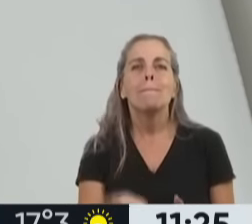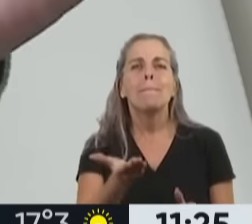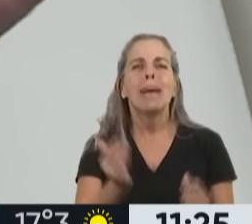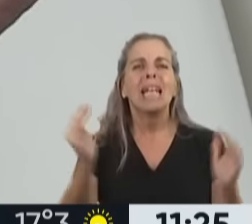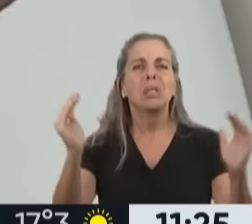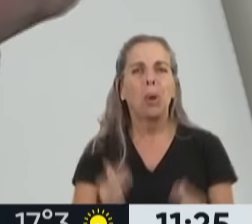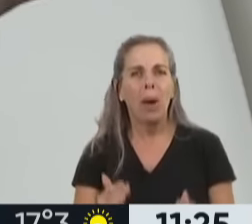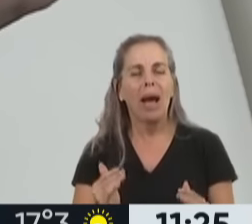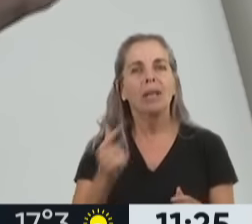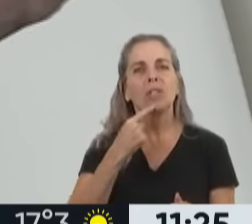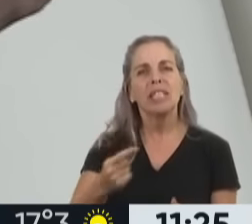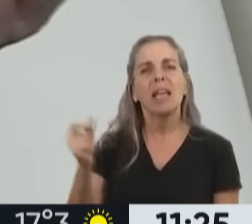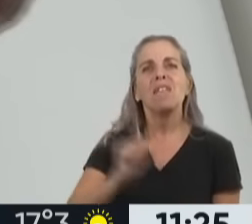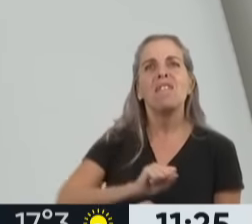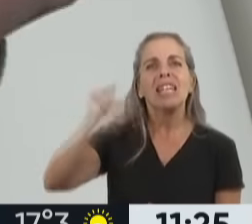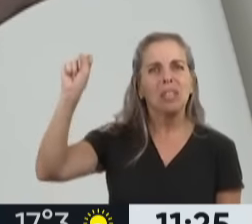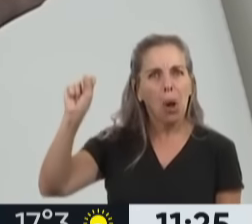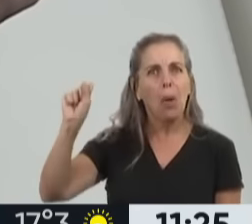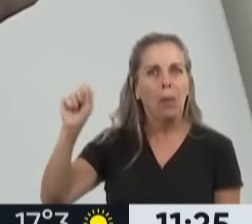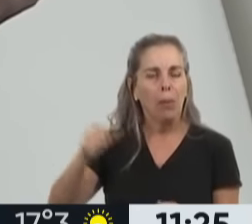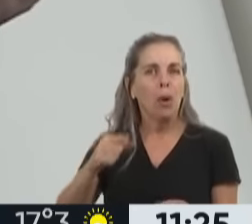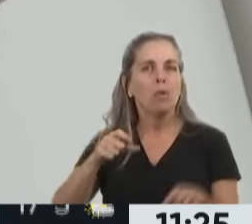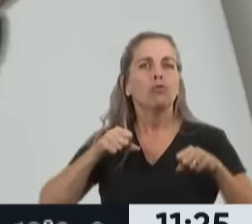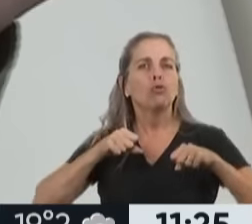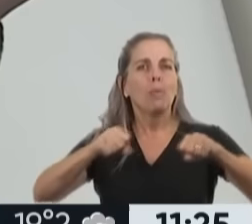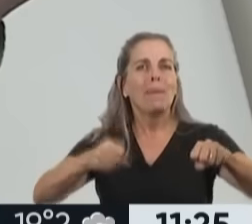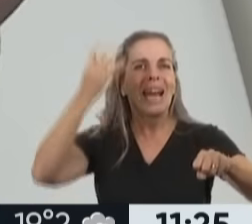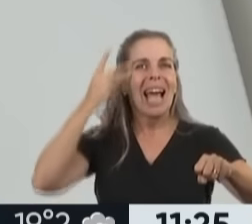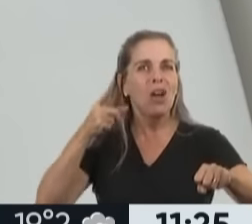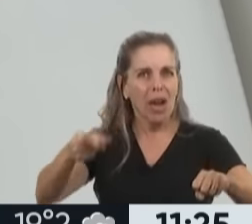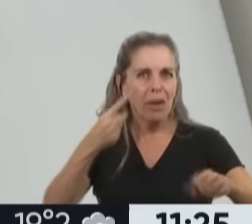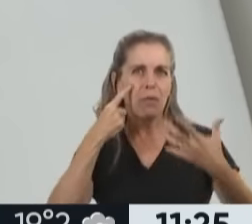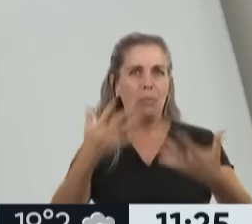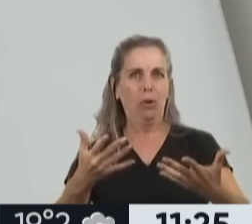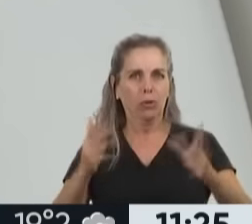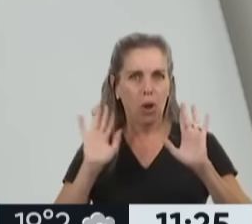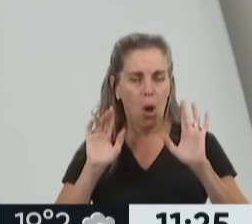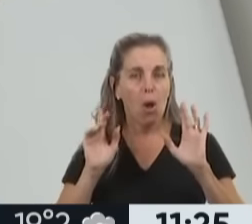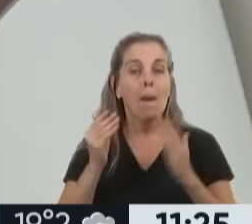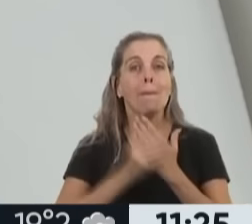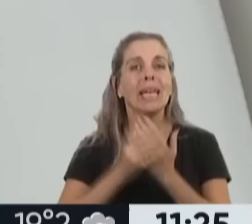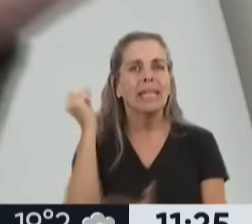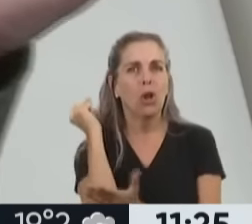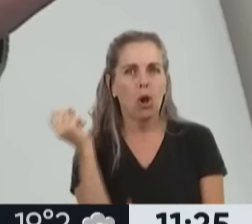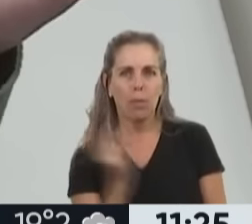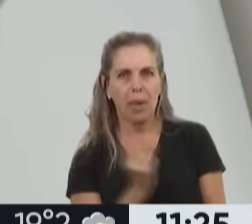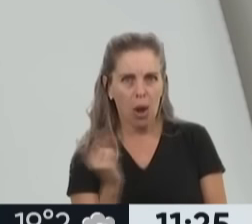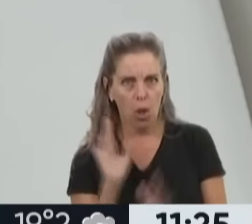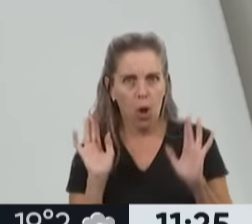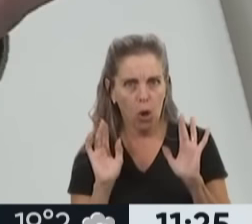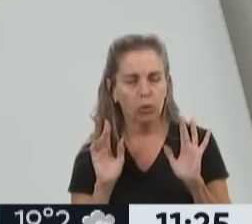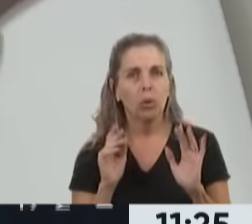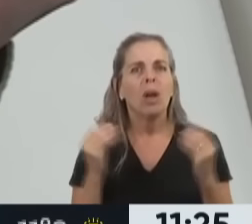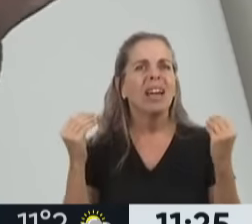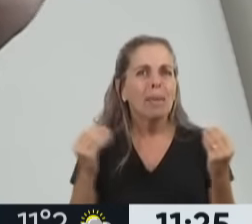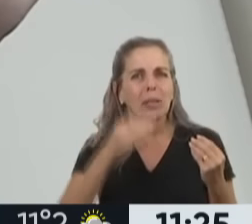se lo había contento es una cuenta de Twitter que él le viene dando entidad hace varios días y también el ministro de economía Luis caputo inmediatamente esa cuenta de